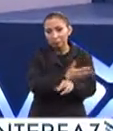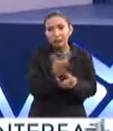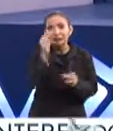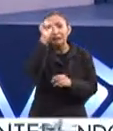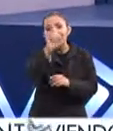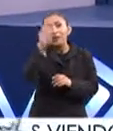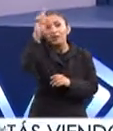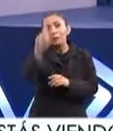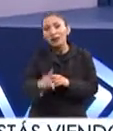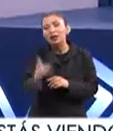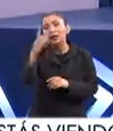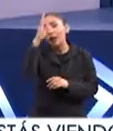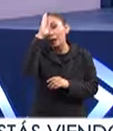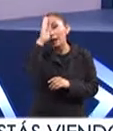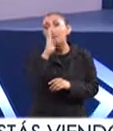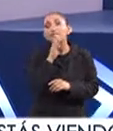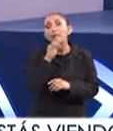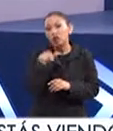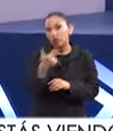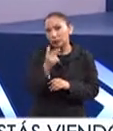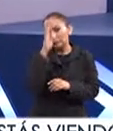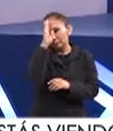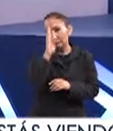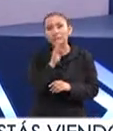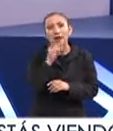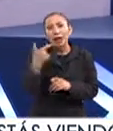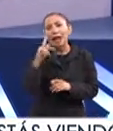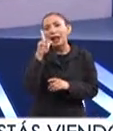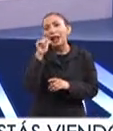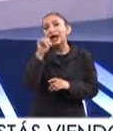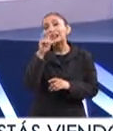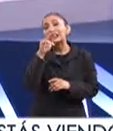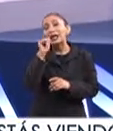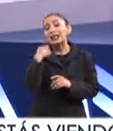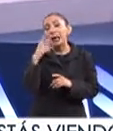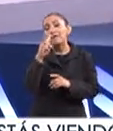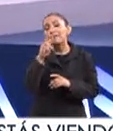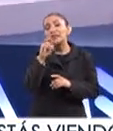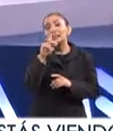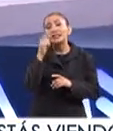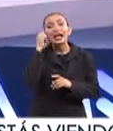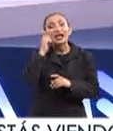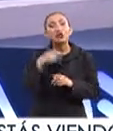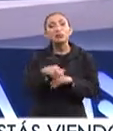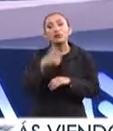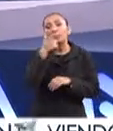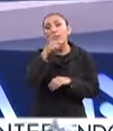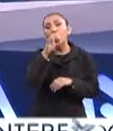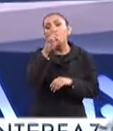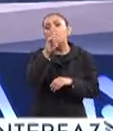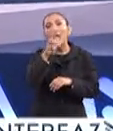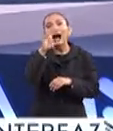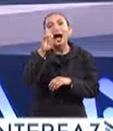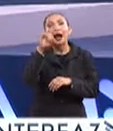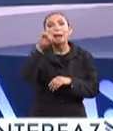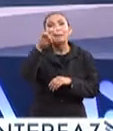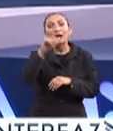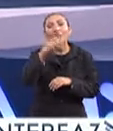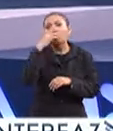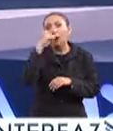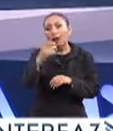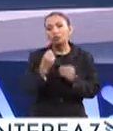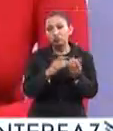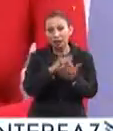los sábados y domingos a las 12. A las 12 en La Titería. En La Titería. Sí, es en Vicente Guerrero número 7, Colonia del Carmen, Coyoacán. Muy bien,